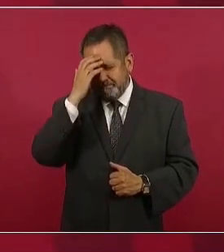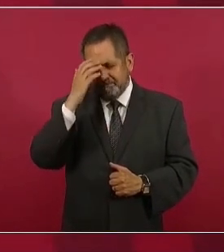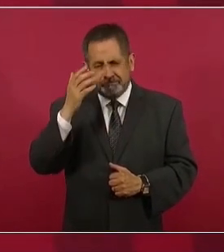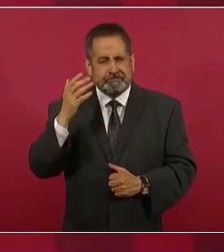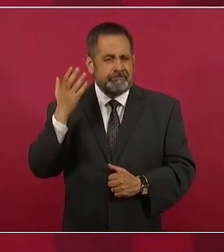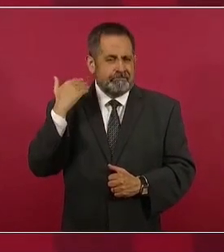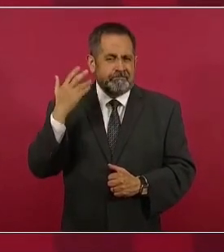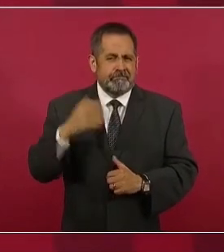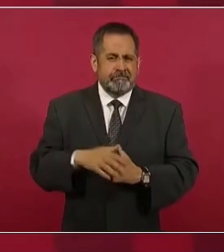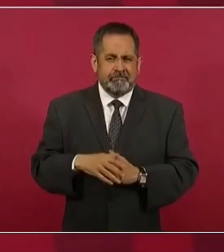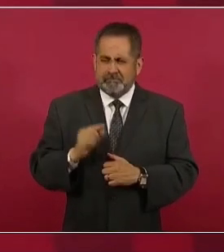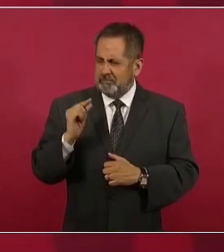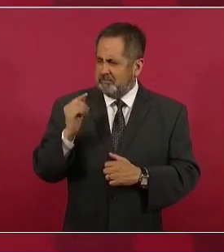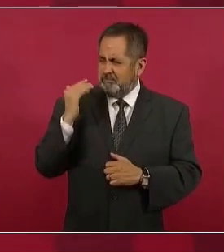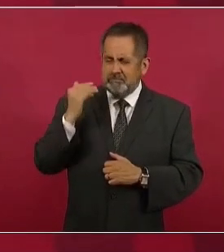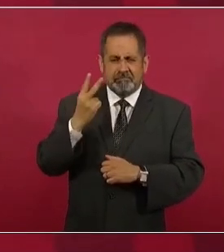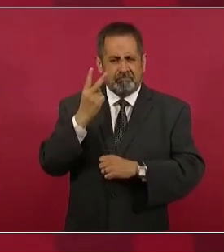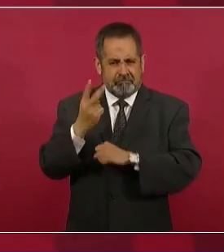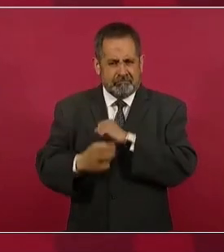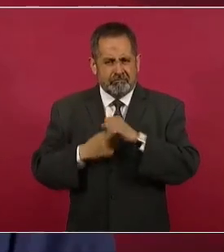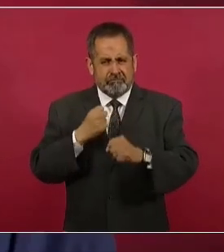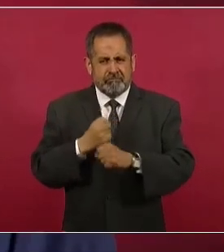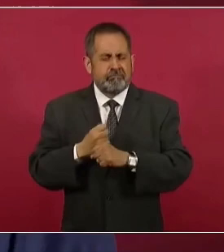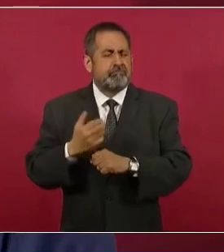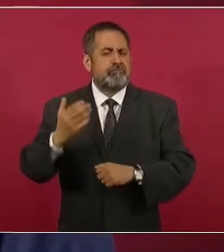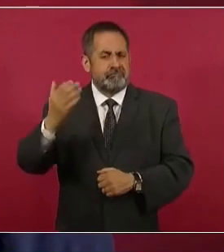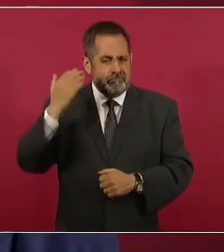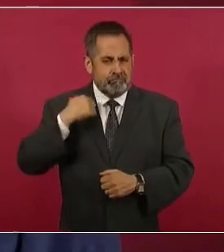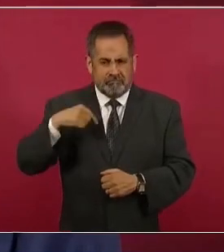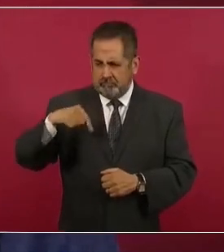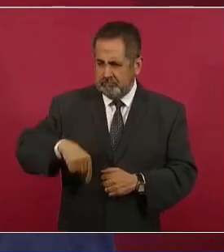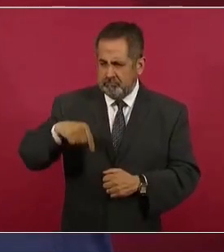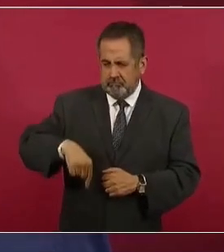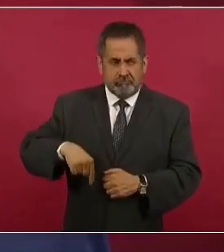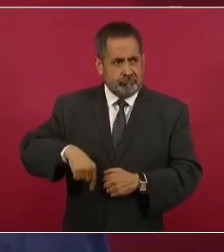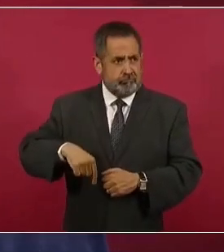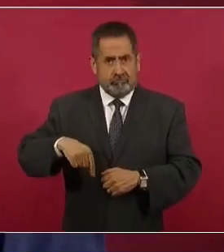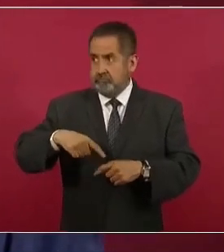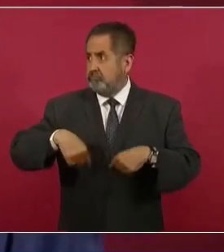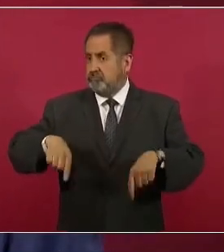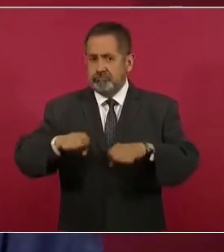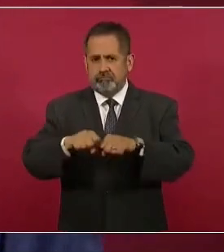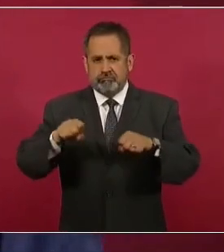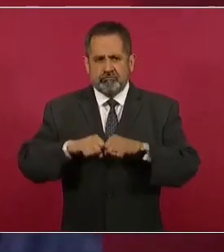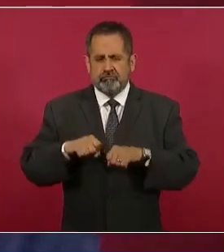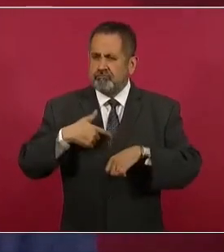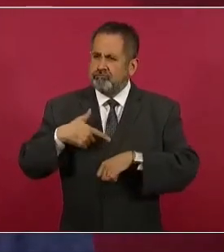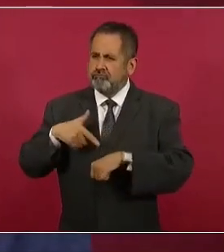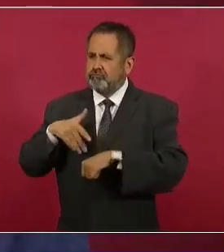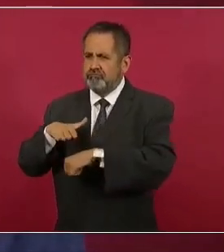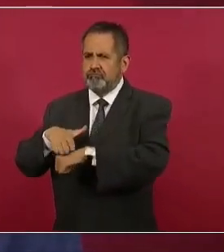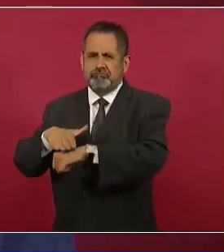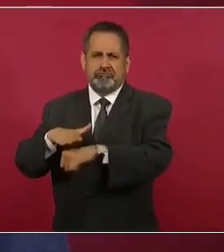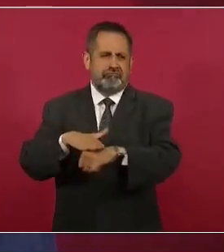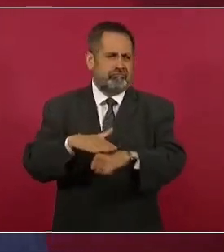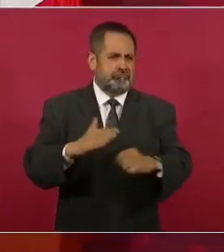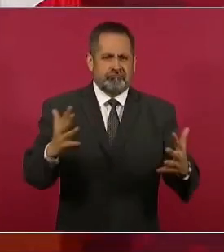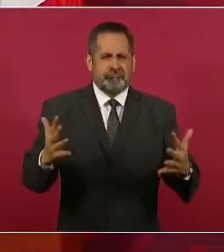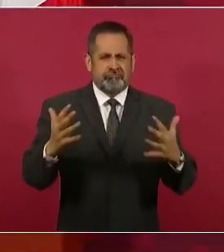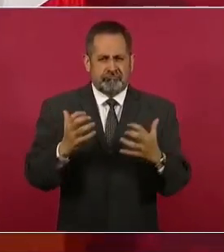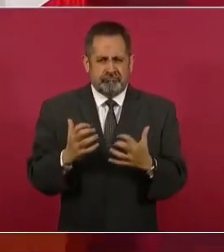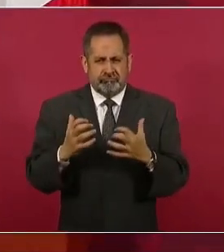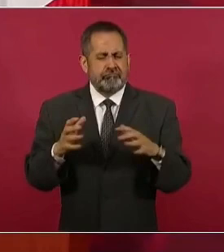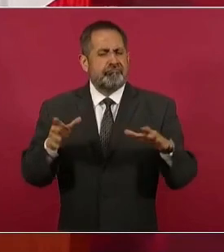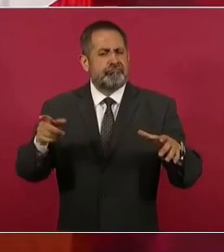porque hace como 2 años, aquí en este salón, reuní a